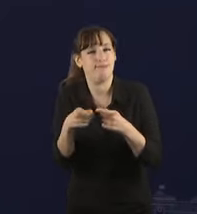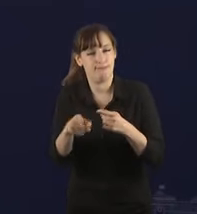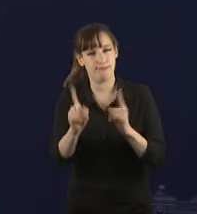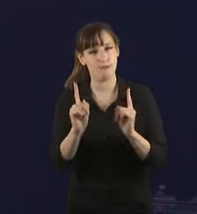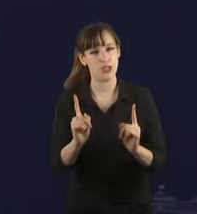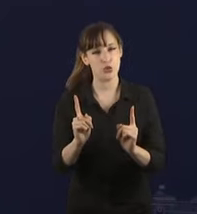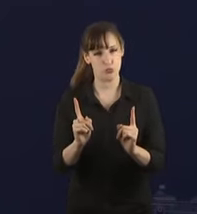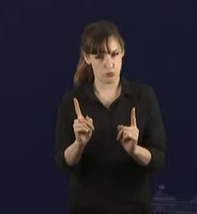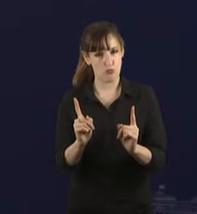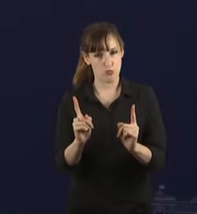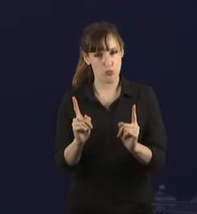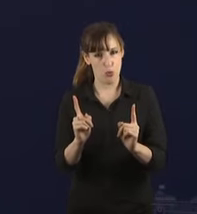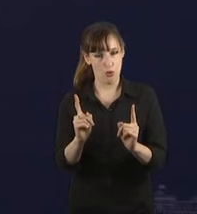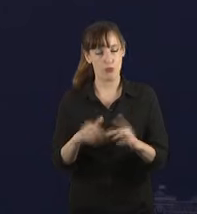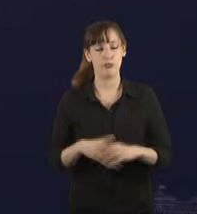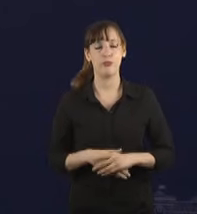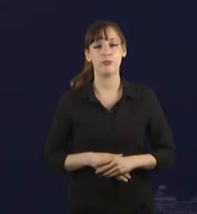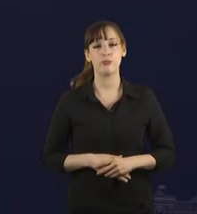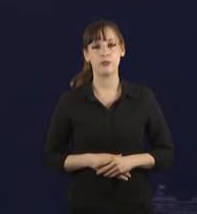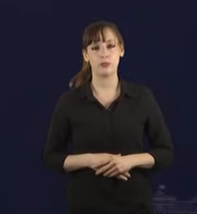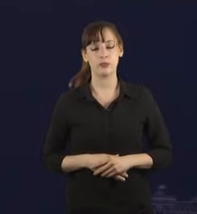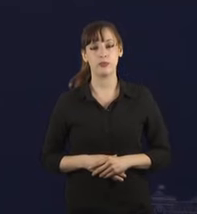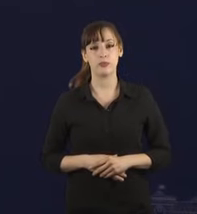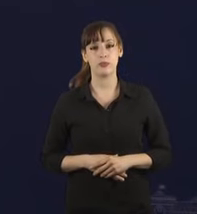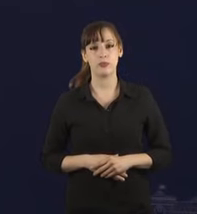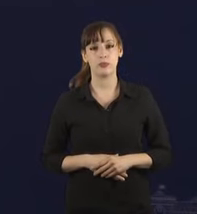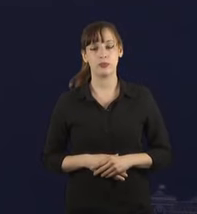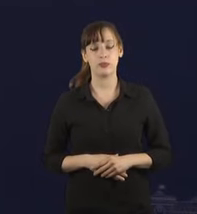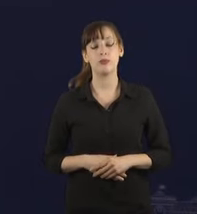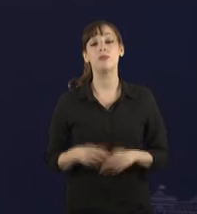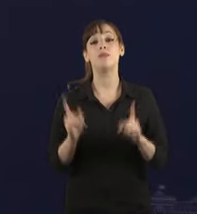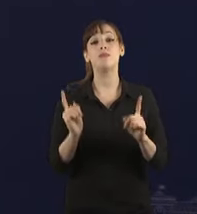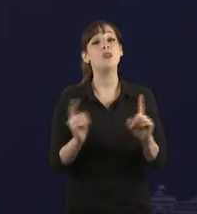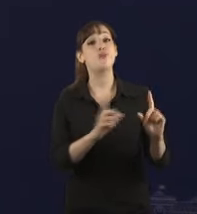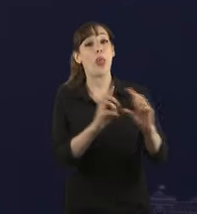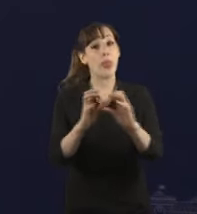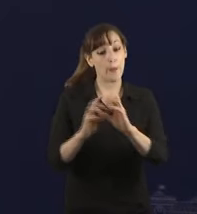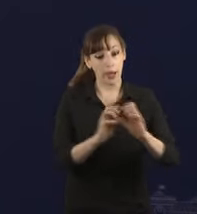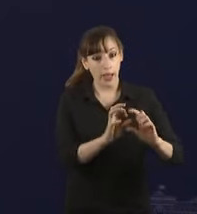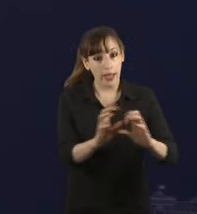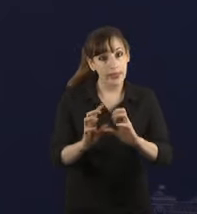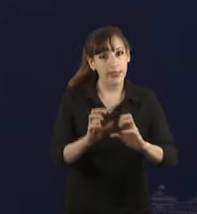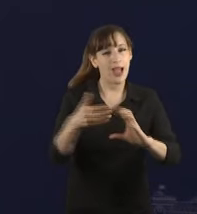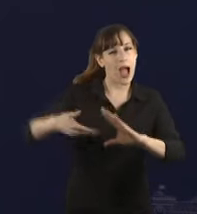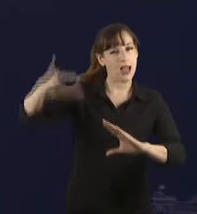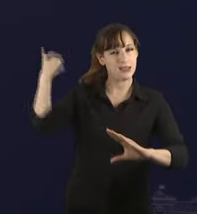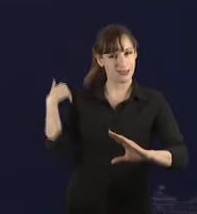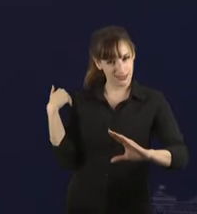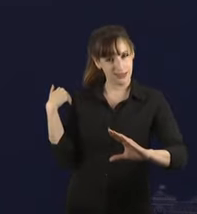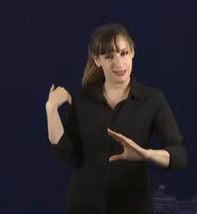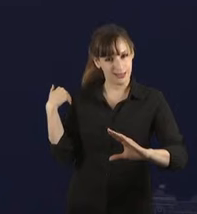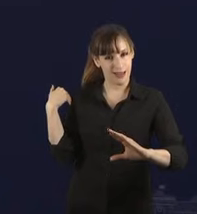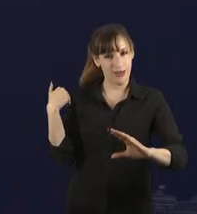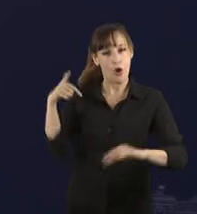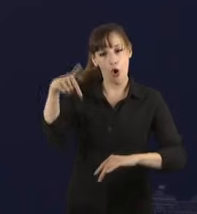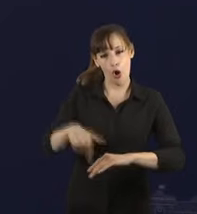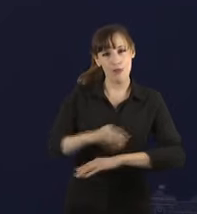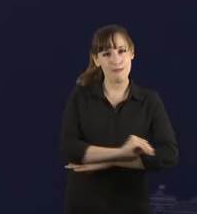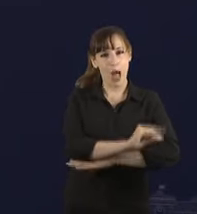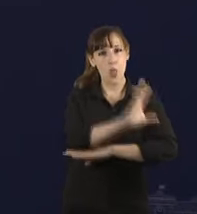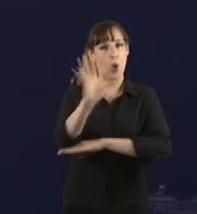estamos persiguiendo eh en el debate de del día de ayer y que culminó en la madrugada de